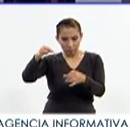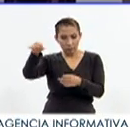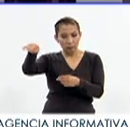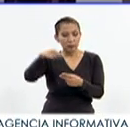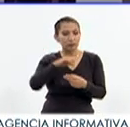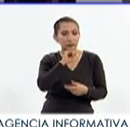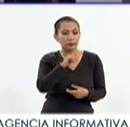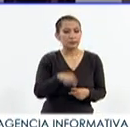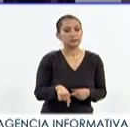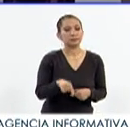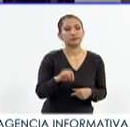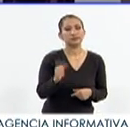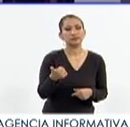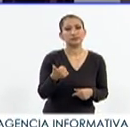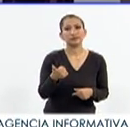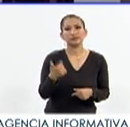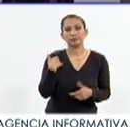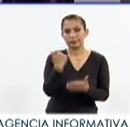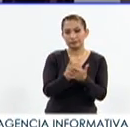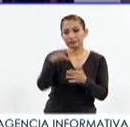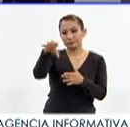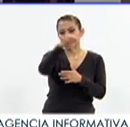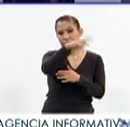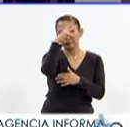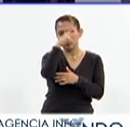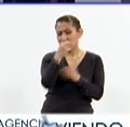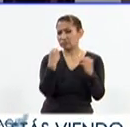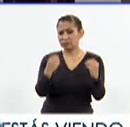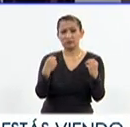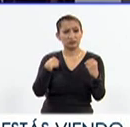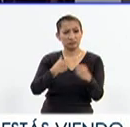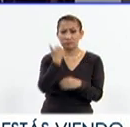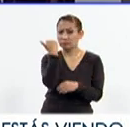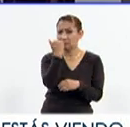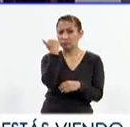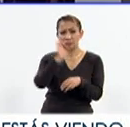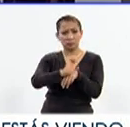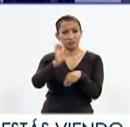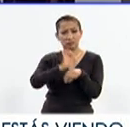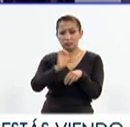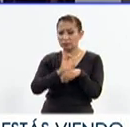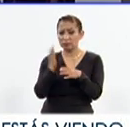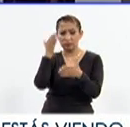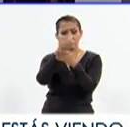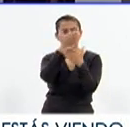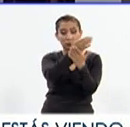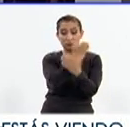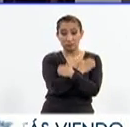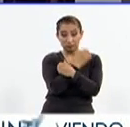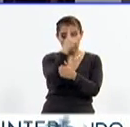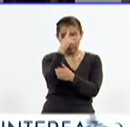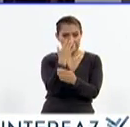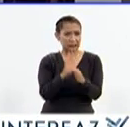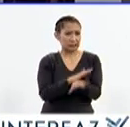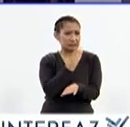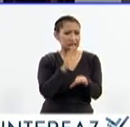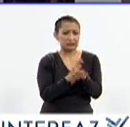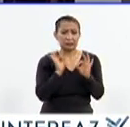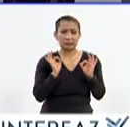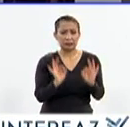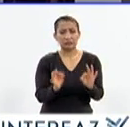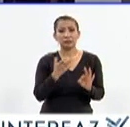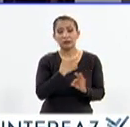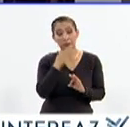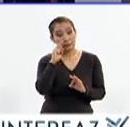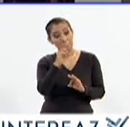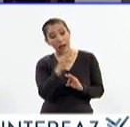y además en otras ciudades de México, muchísimo, porque la educación en México es de excelencia,